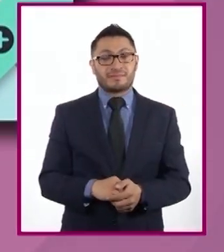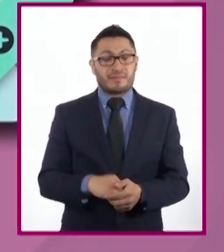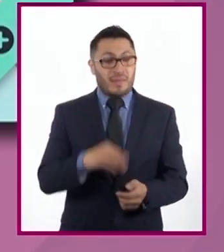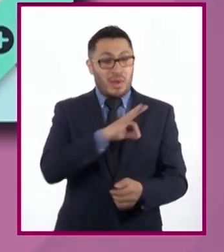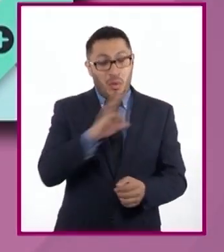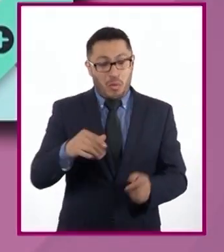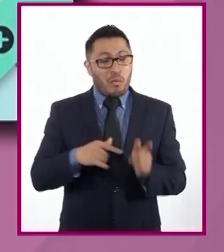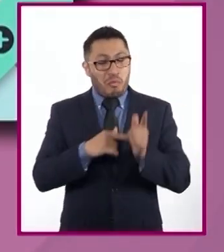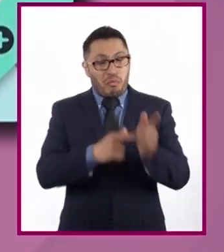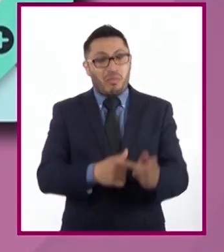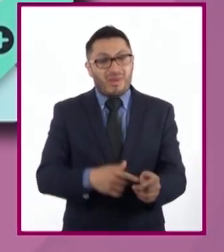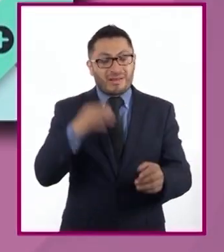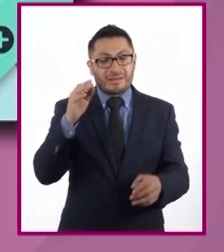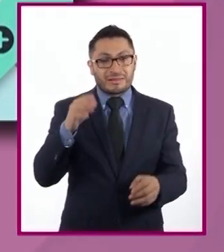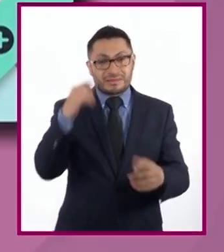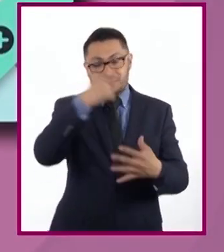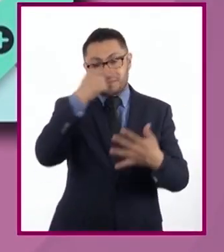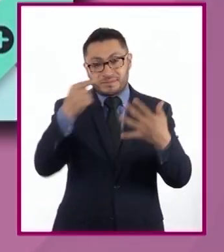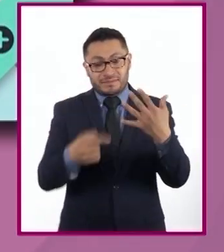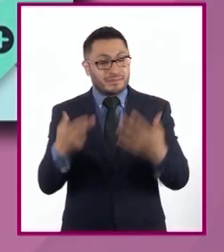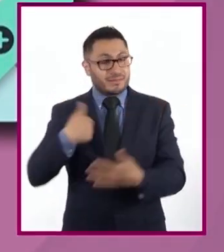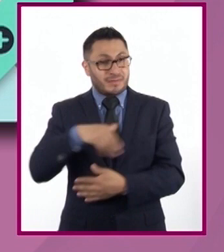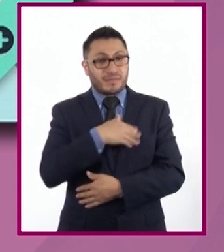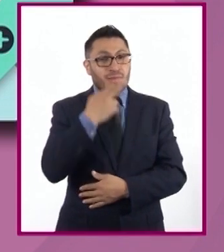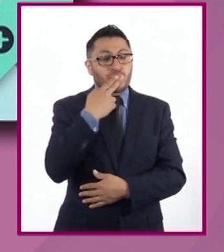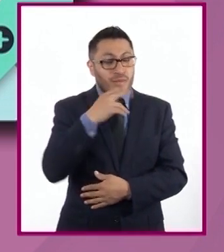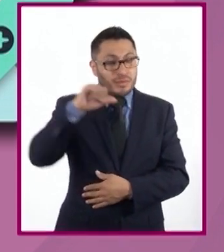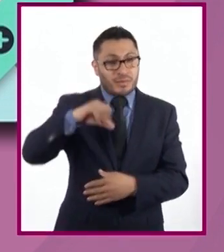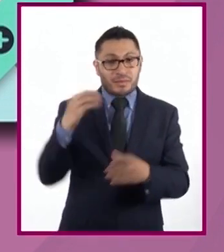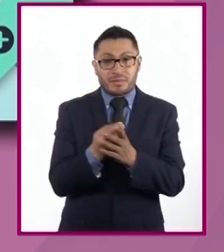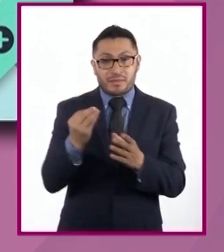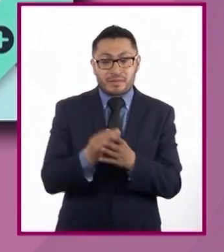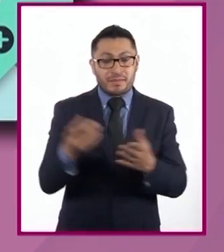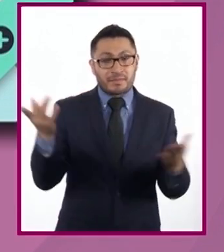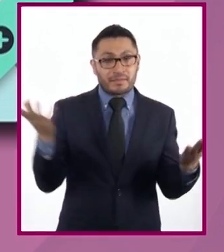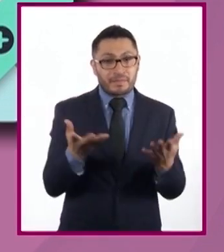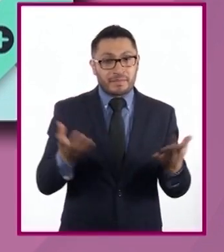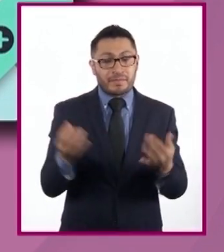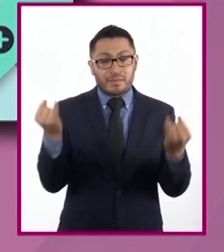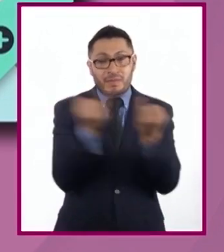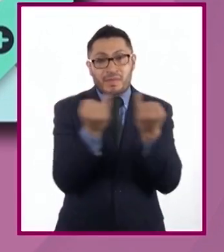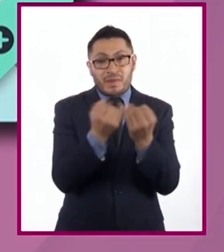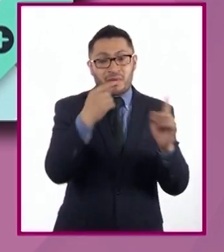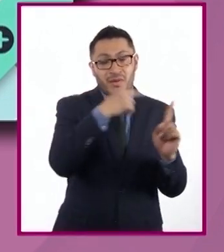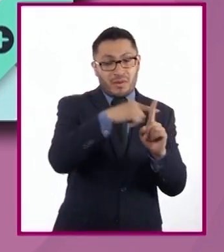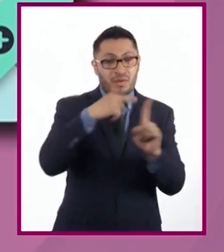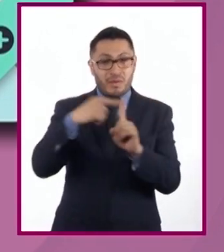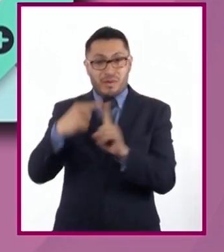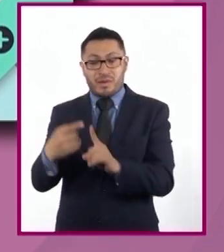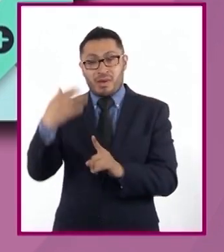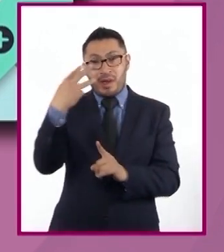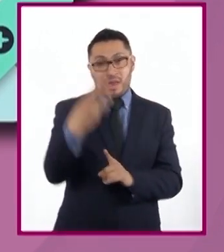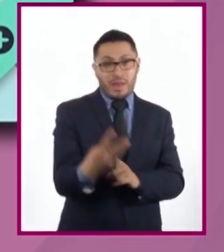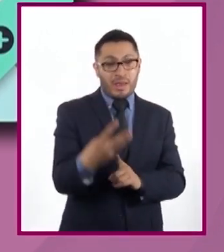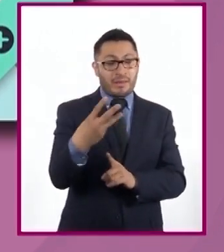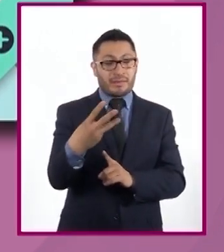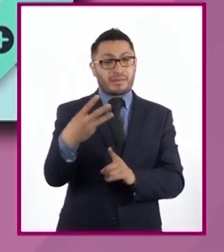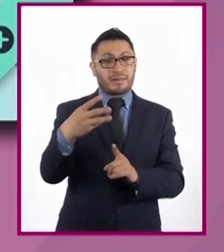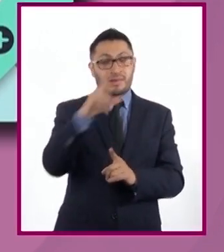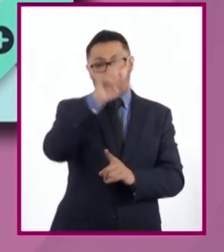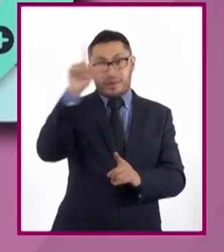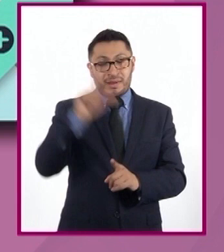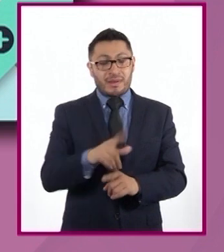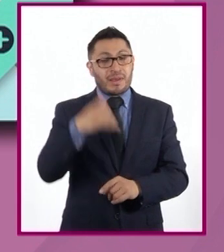Pueden seguir los pasos que trabajamos anteriormente. Diseñen la igualdad que representa la suma de los tres lados y resuélvanla una vez que obtengan el